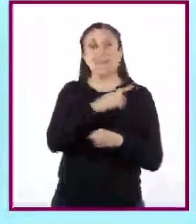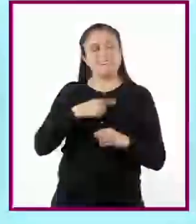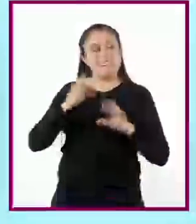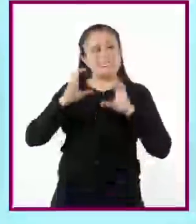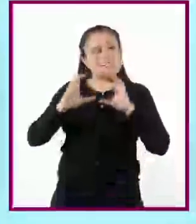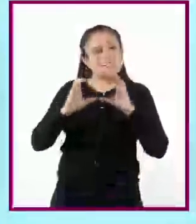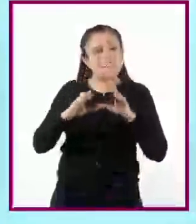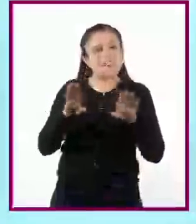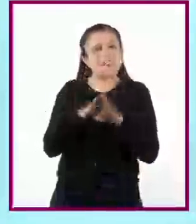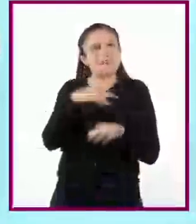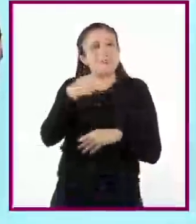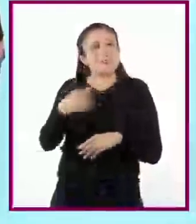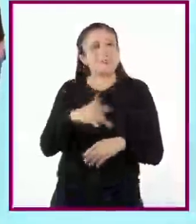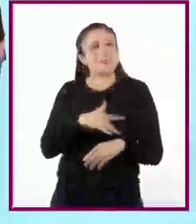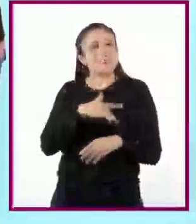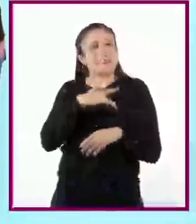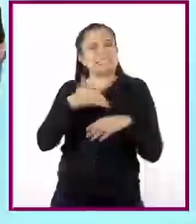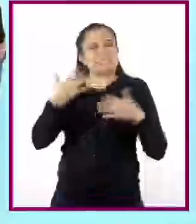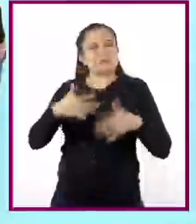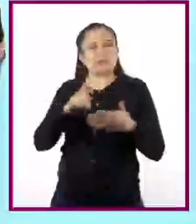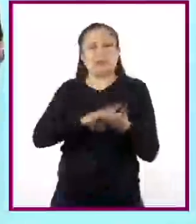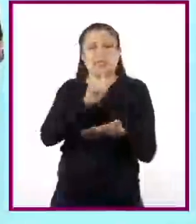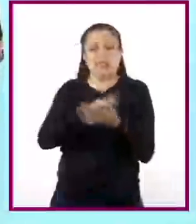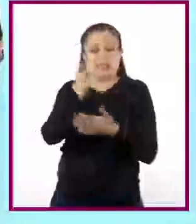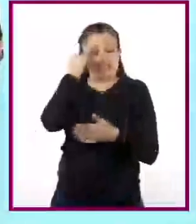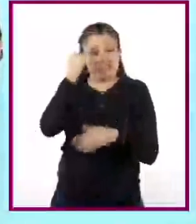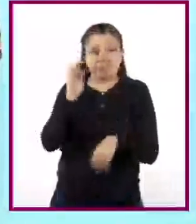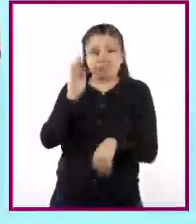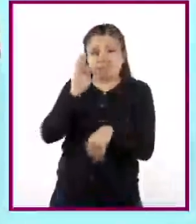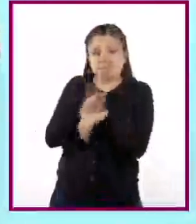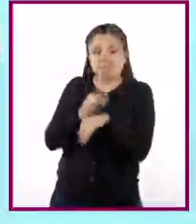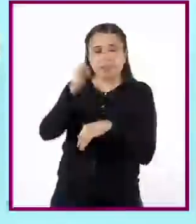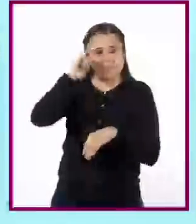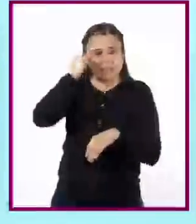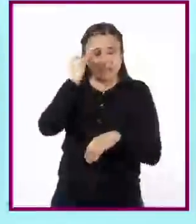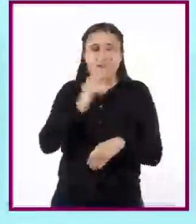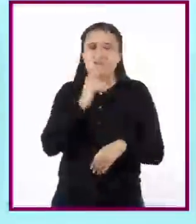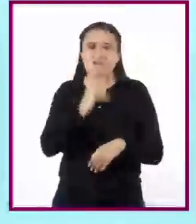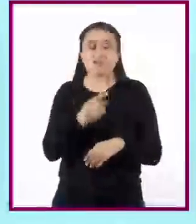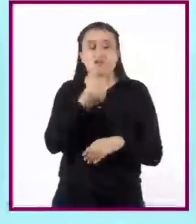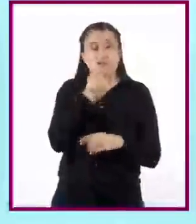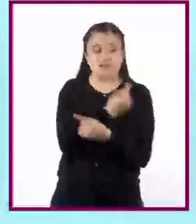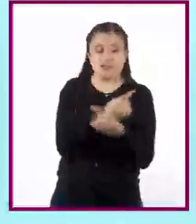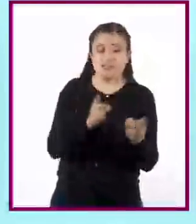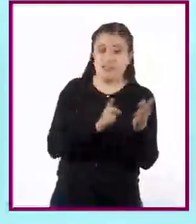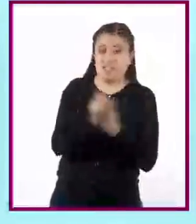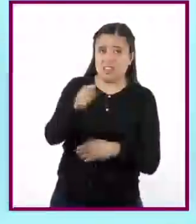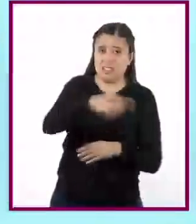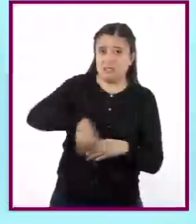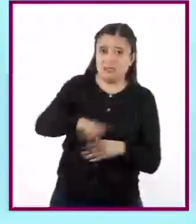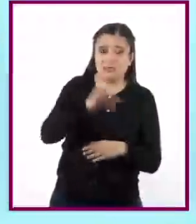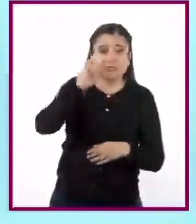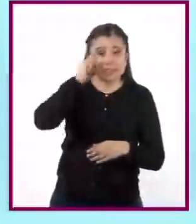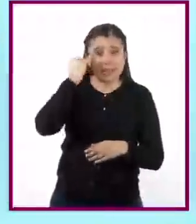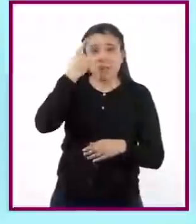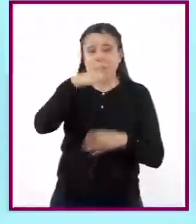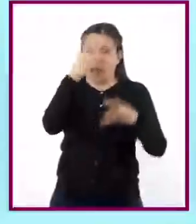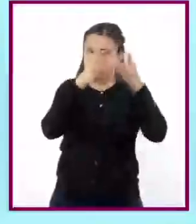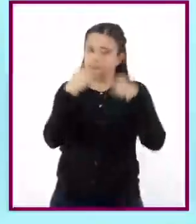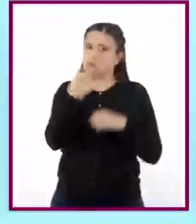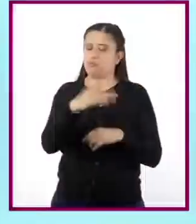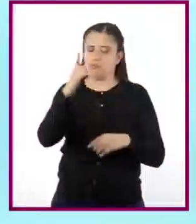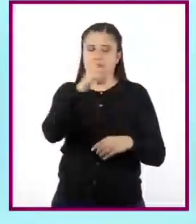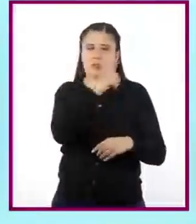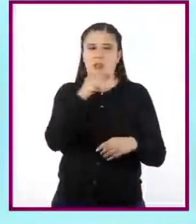nuestra riqueza cultural, se han creado leyes que reconocen el derecho de las niñas y los niños indígenas de aprender su lengua